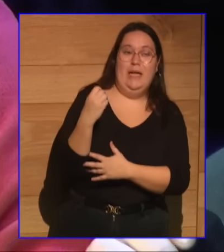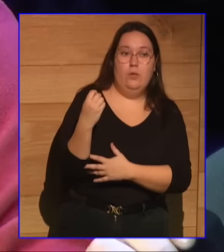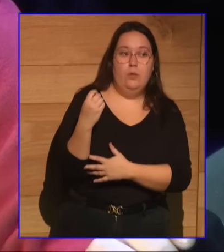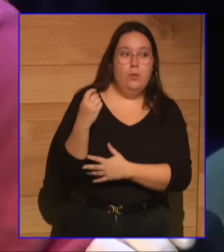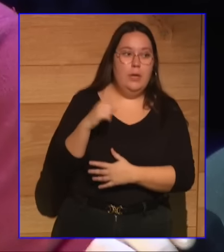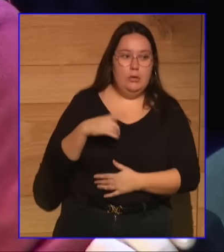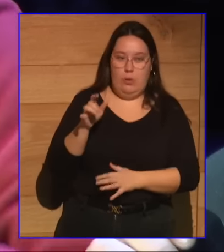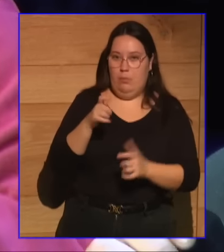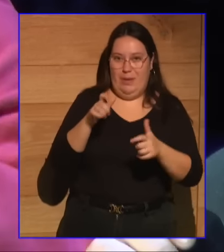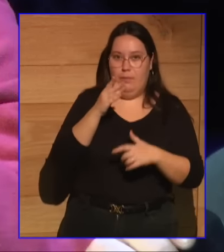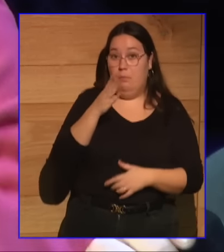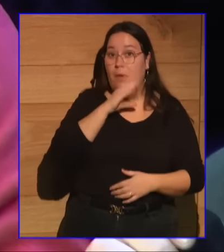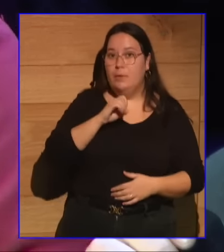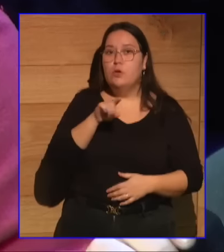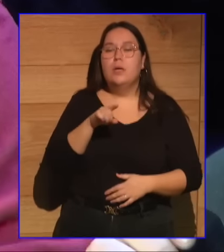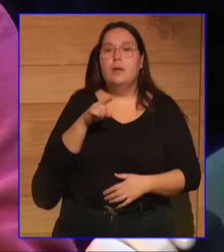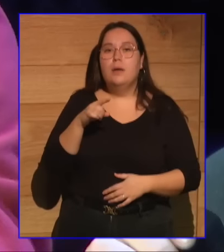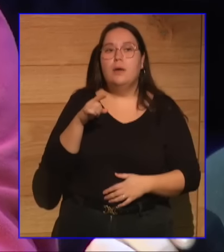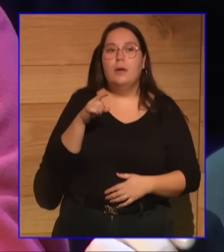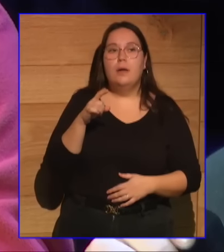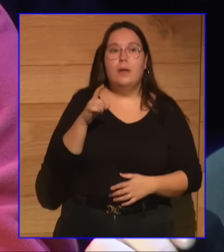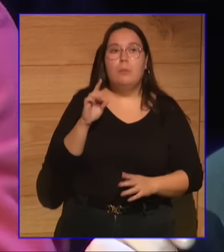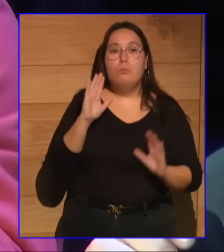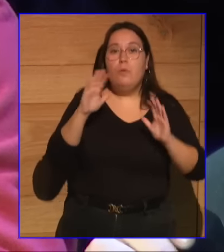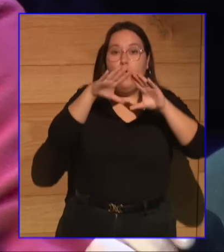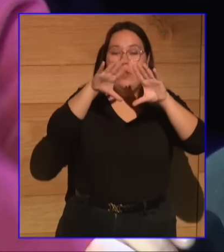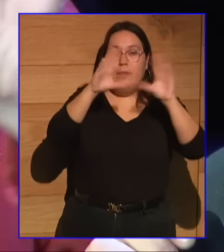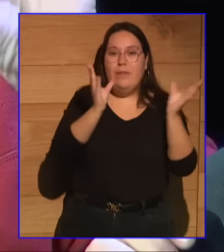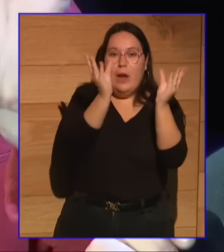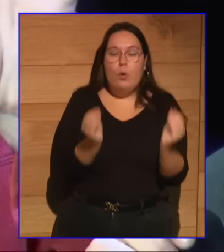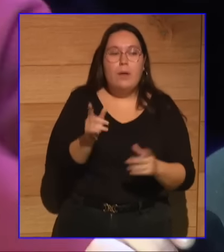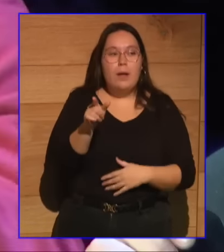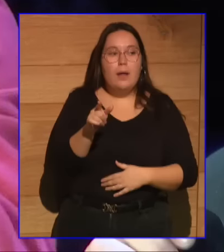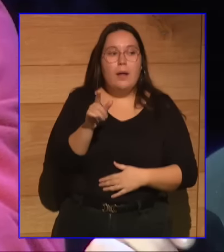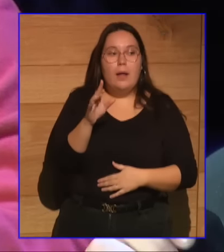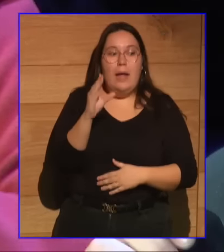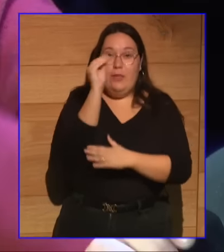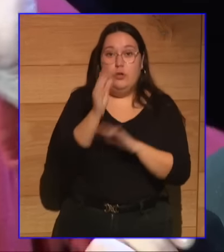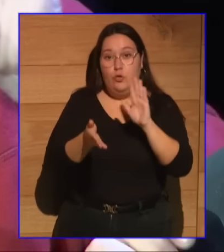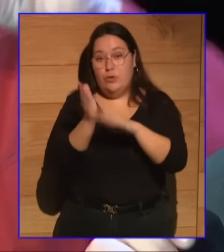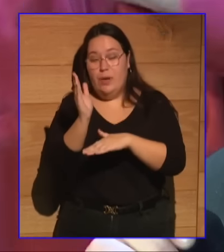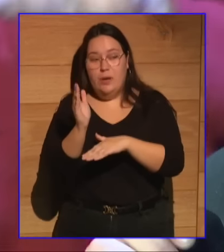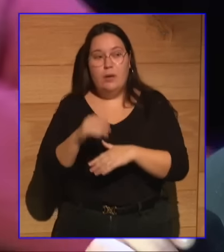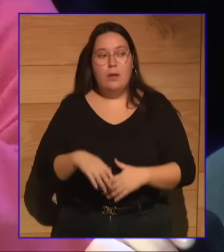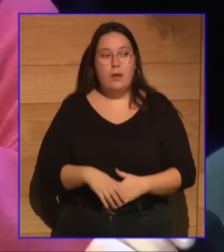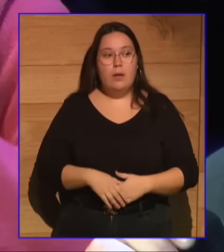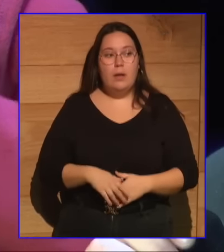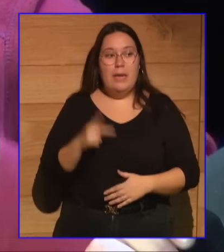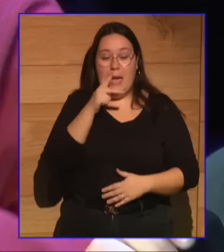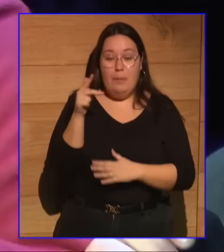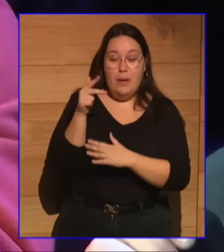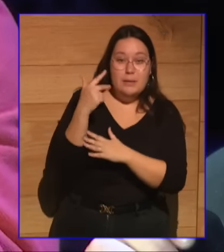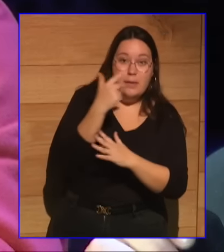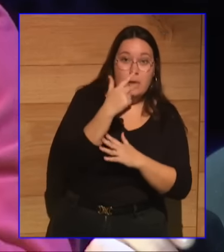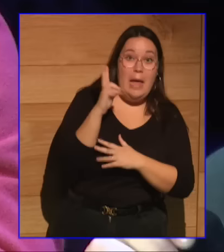presente, que es fascinante, están atacándoles dentro de la cueva, el T-Rex, y entonces de pronto se va el T-Rex y se acerca a la cámara y